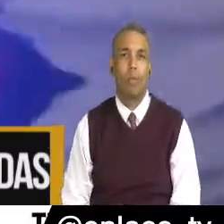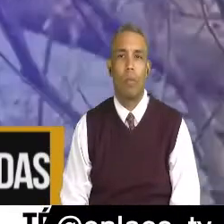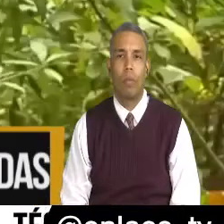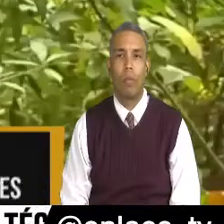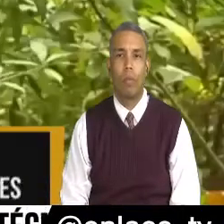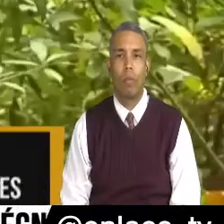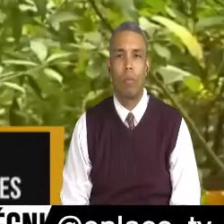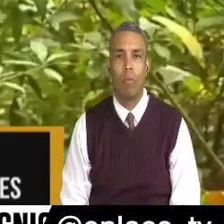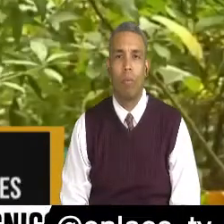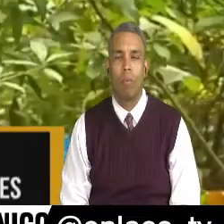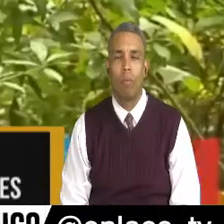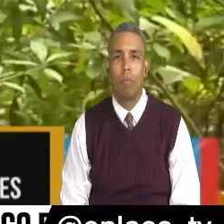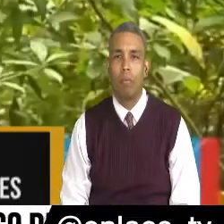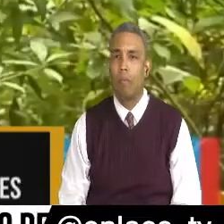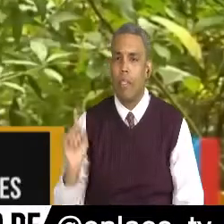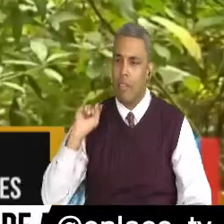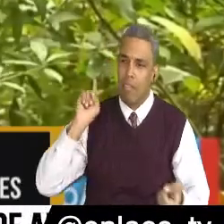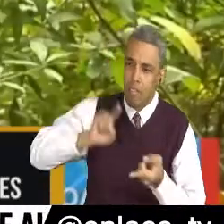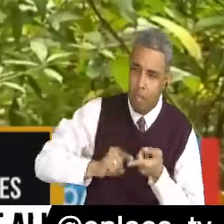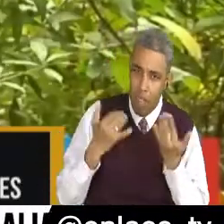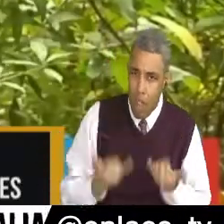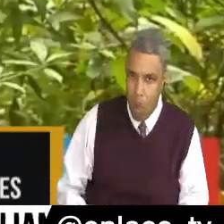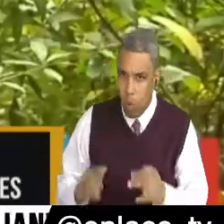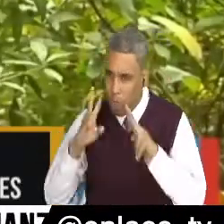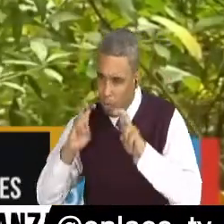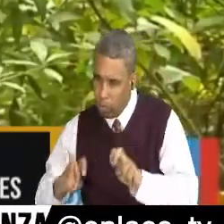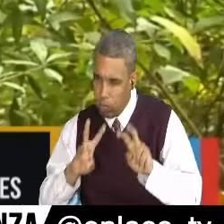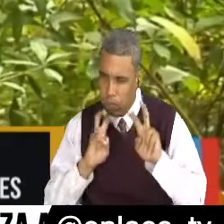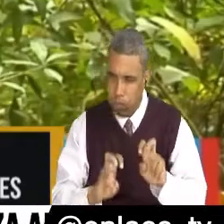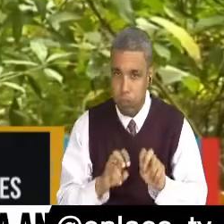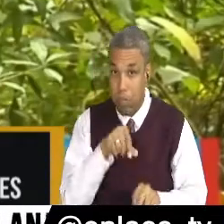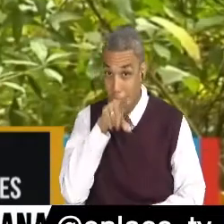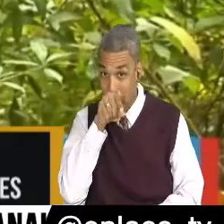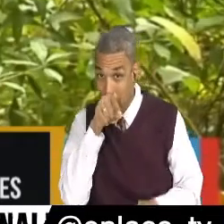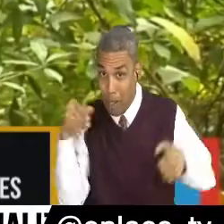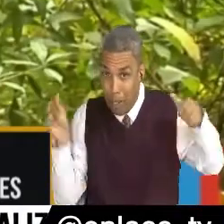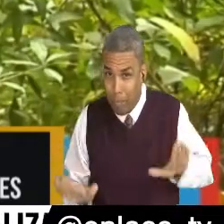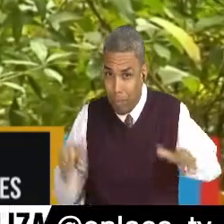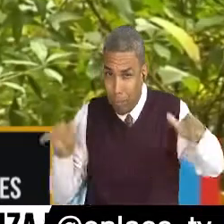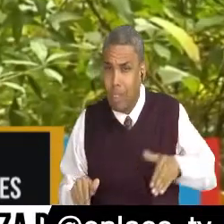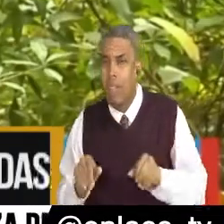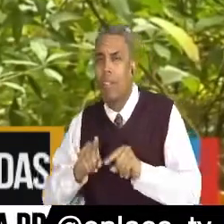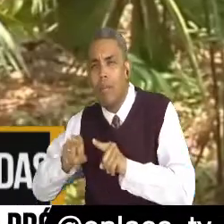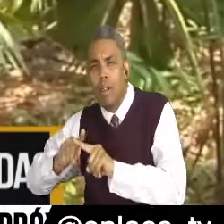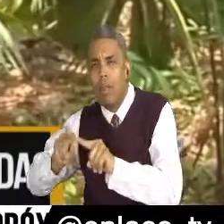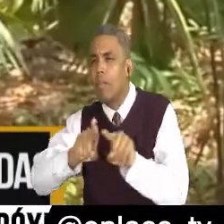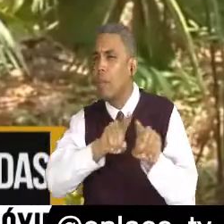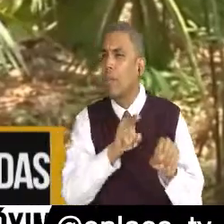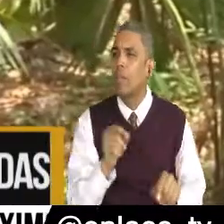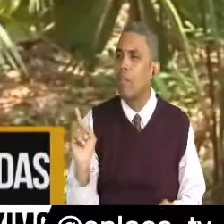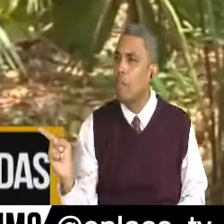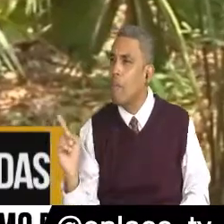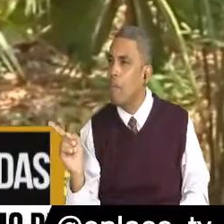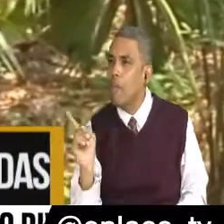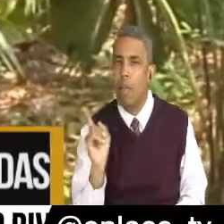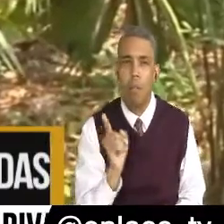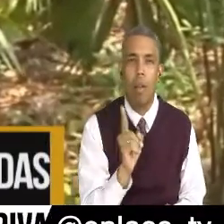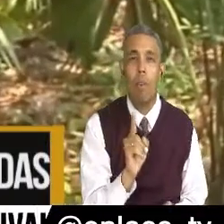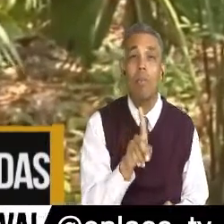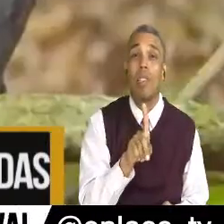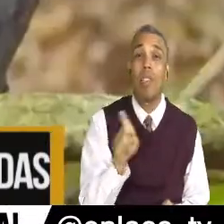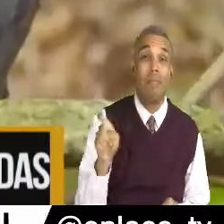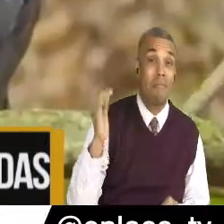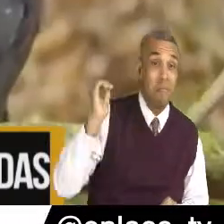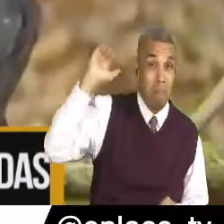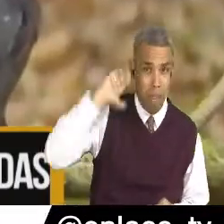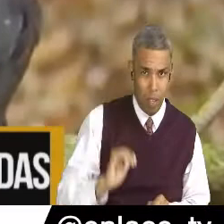Hasta la fecha hemos logrado obtener información de más de 100 individuos de las diferentes especies de estudio. Hemos logrado determinar